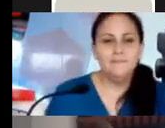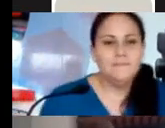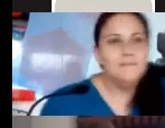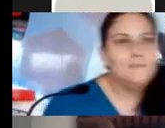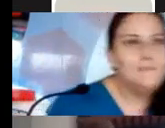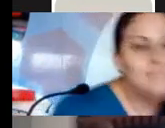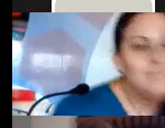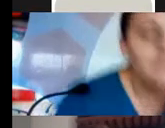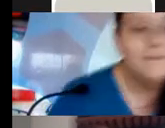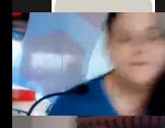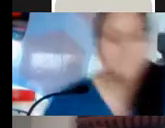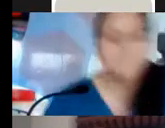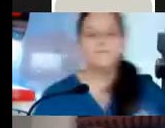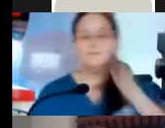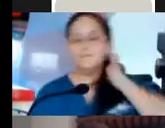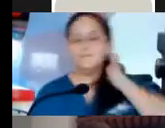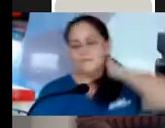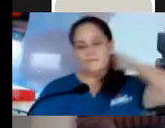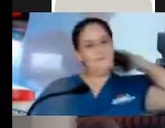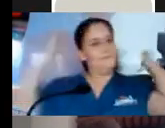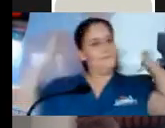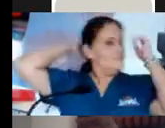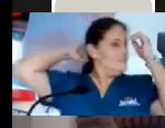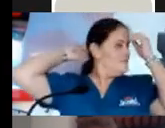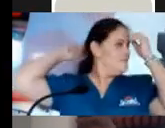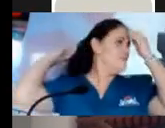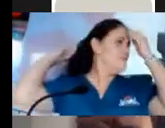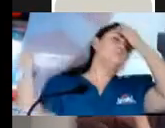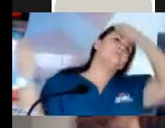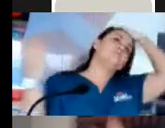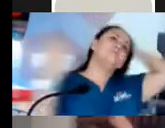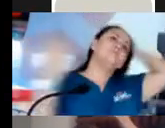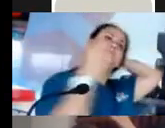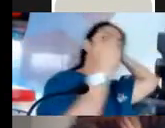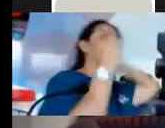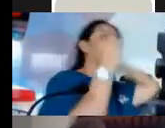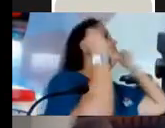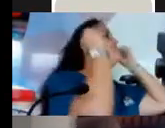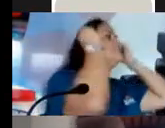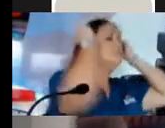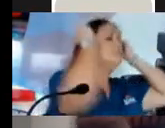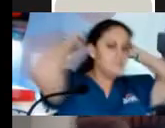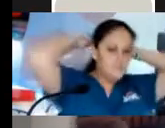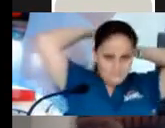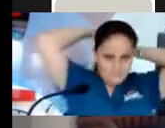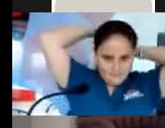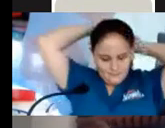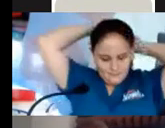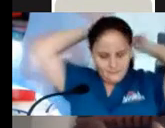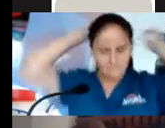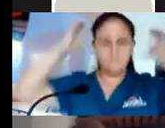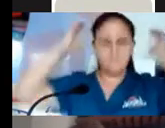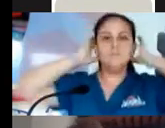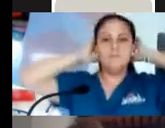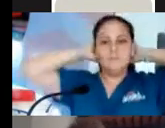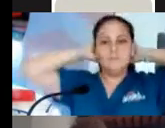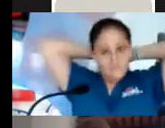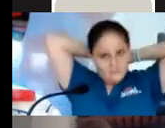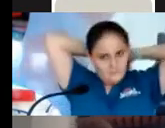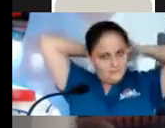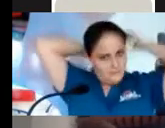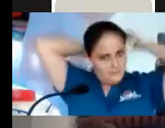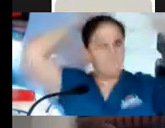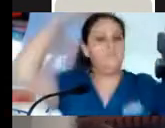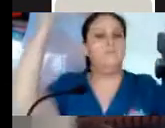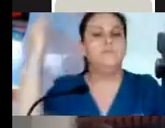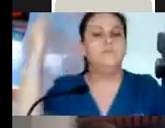se rompe el Dartex. ¿Okay? Tiene que ser un tajo con un cuchillo, que caiga un cuchillo de punta en el asiento, que cuando lo desarman